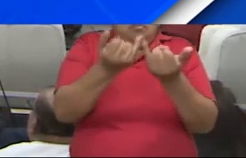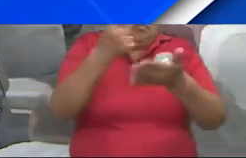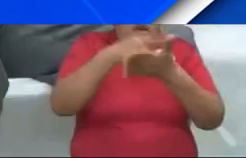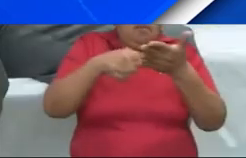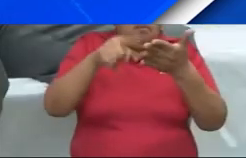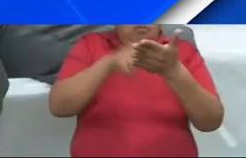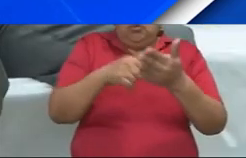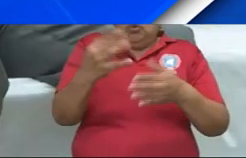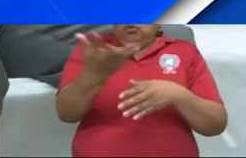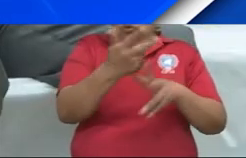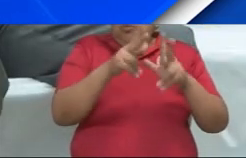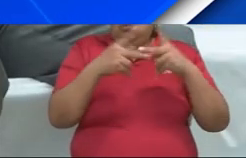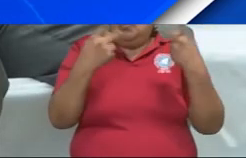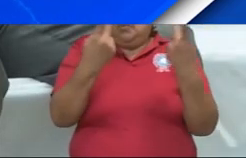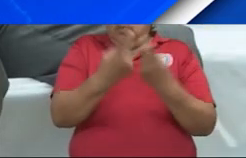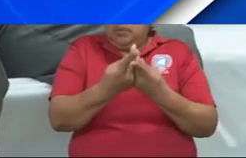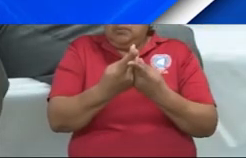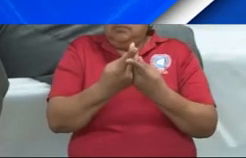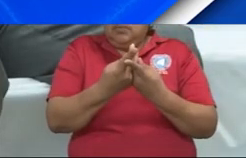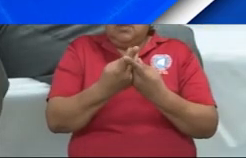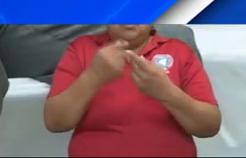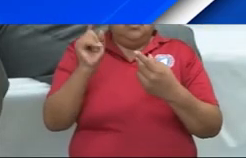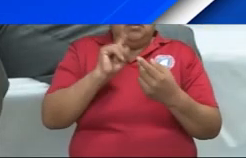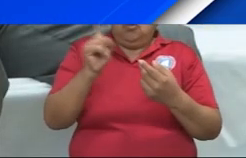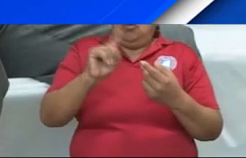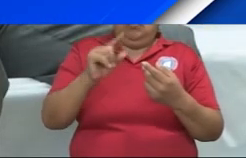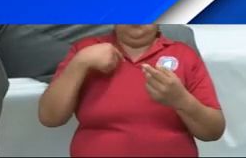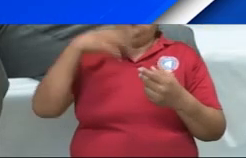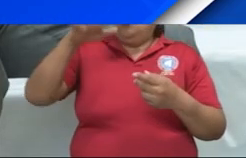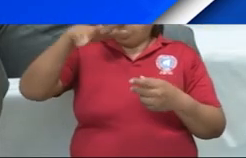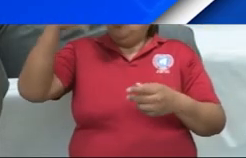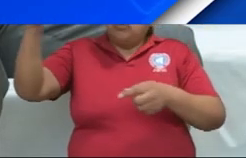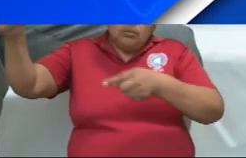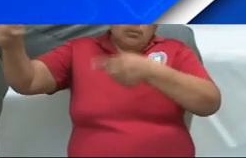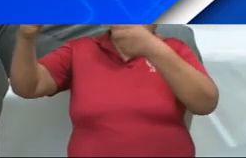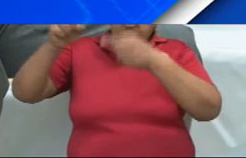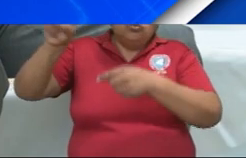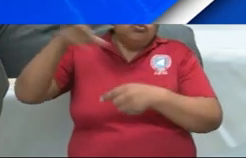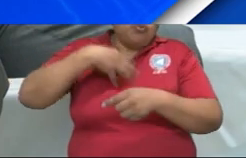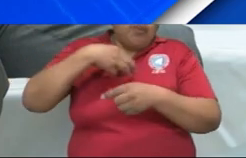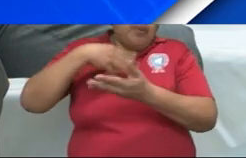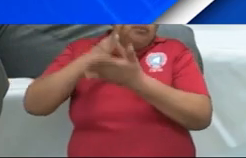y dejar de lado las voluntades de los enemigos,